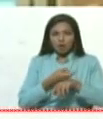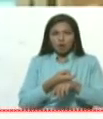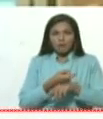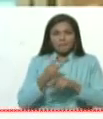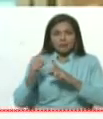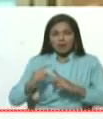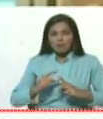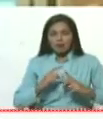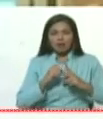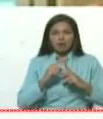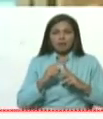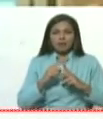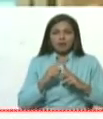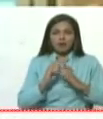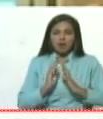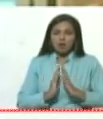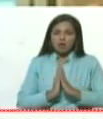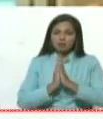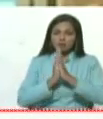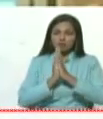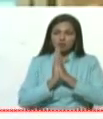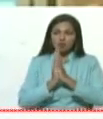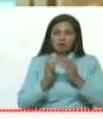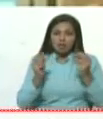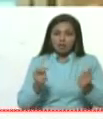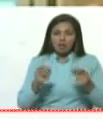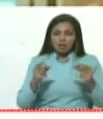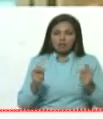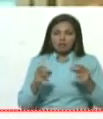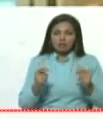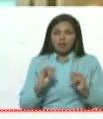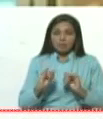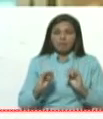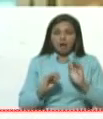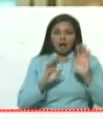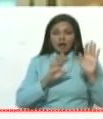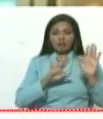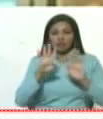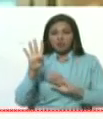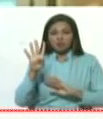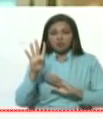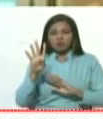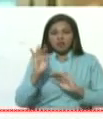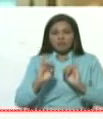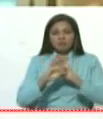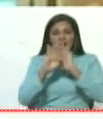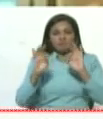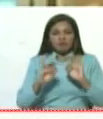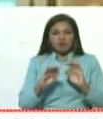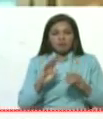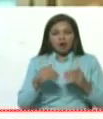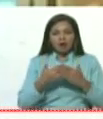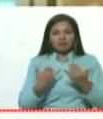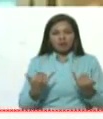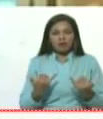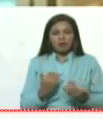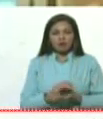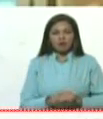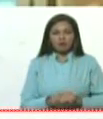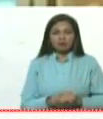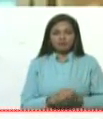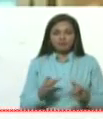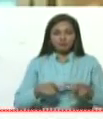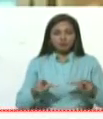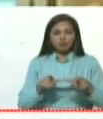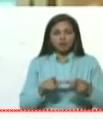palabra, la oración y la acción. Estas 14 edificaciones eclesiales están en Bachaquero, estado